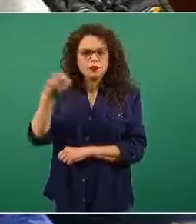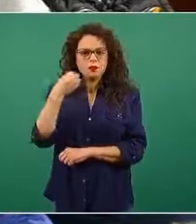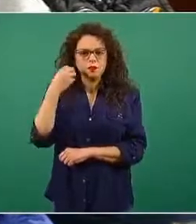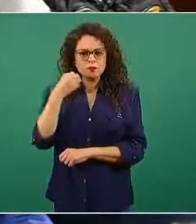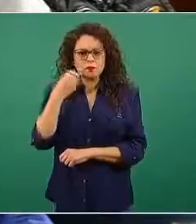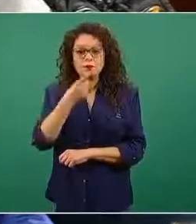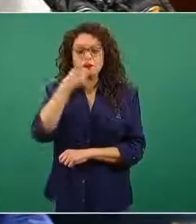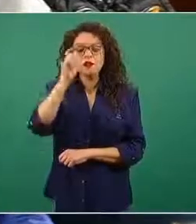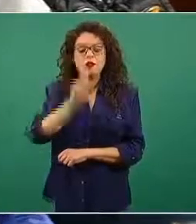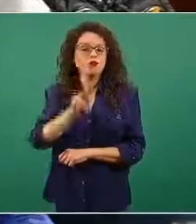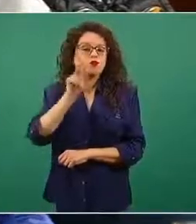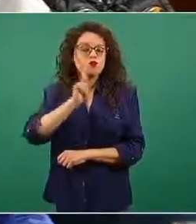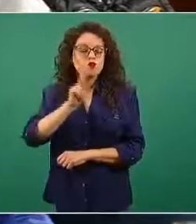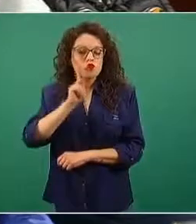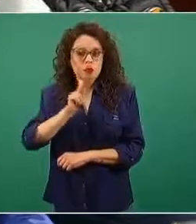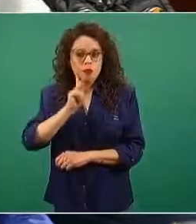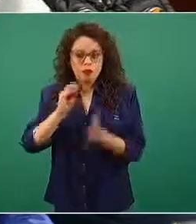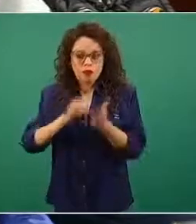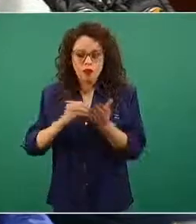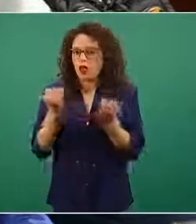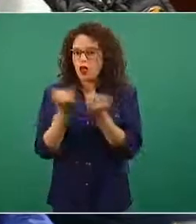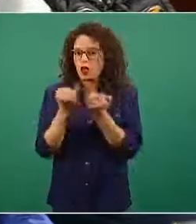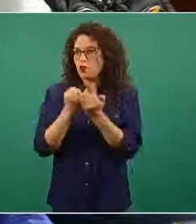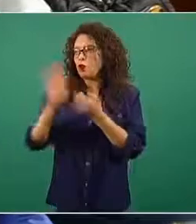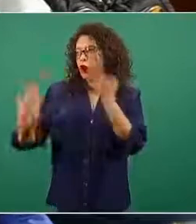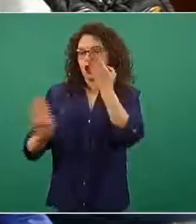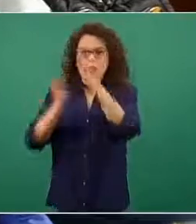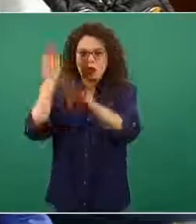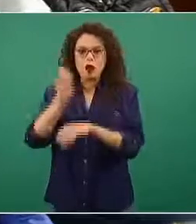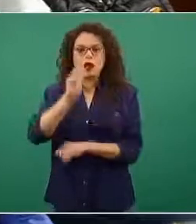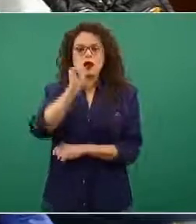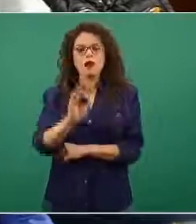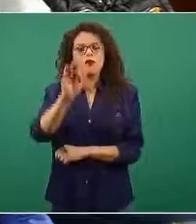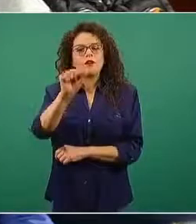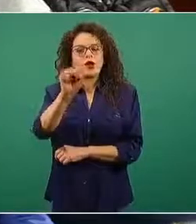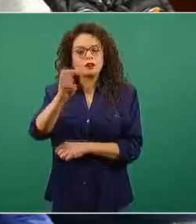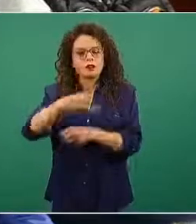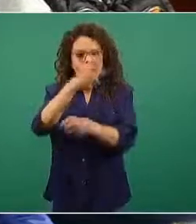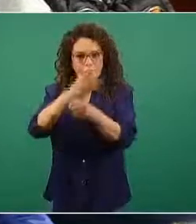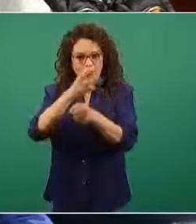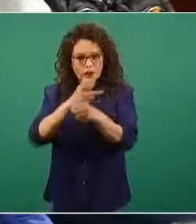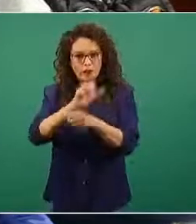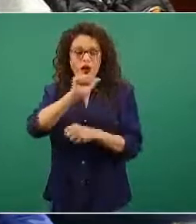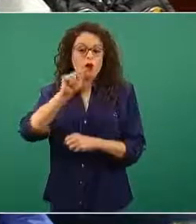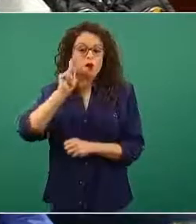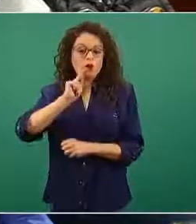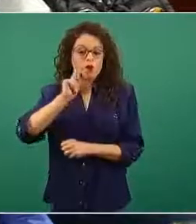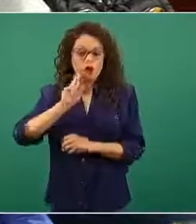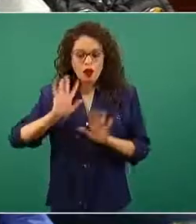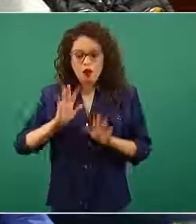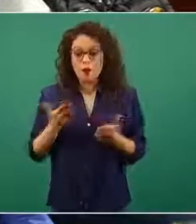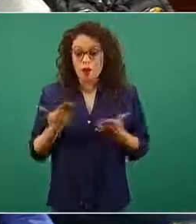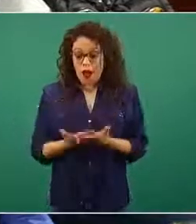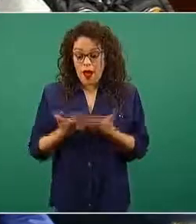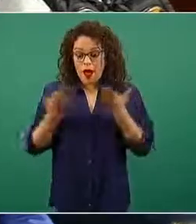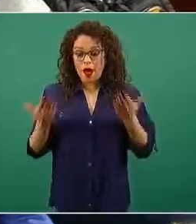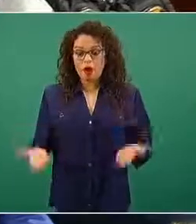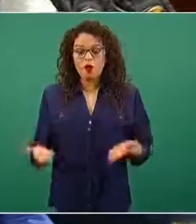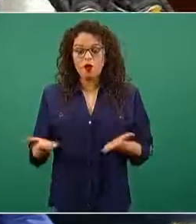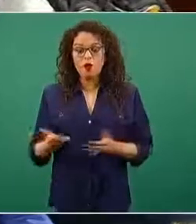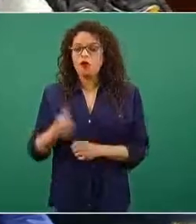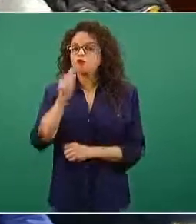como está pasando en varias partes del mundo, está cumpliendo su fase 3 de ensayos clínicos. Creo que hasta esta hora no